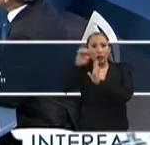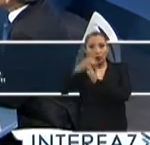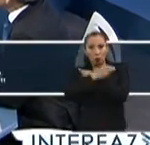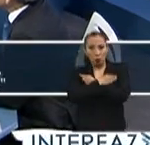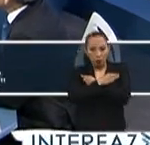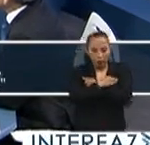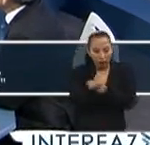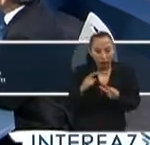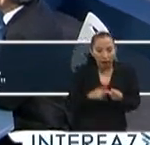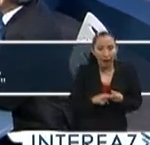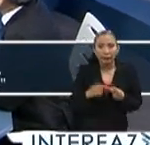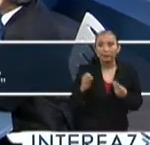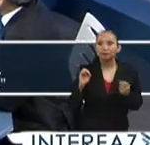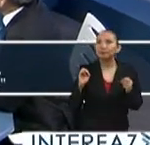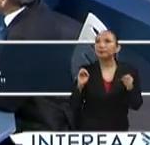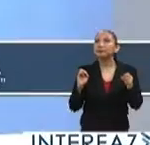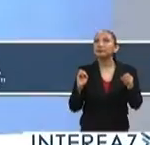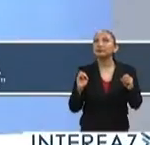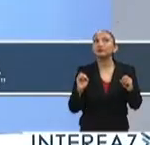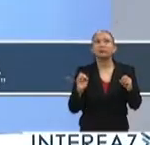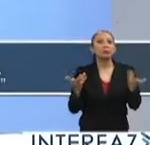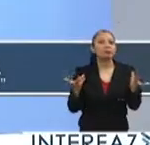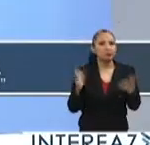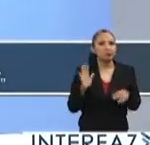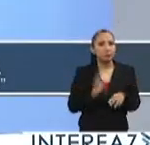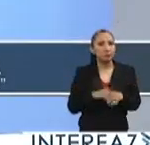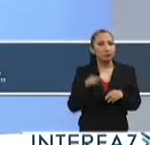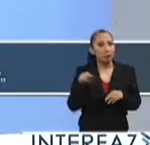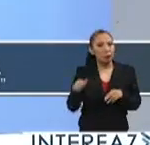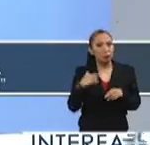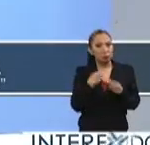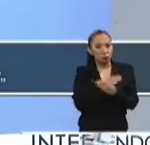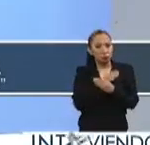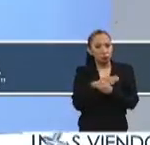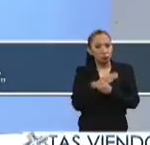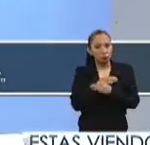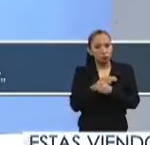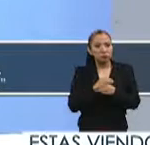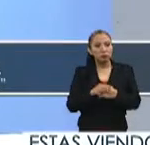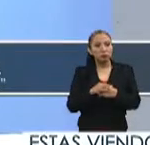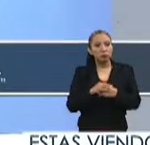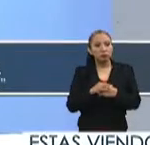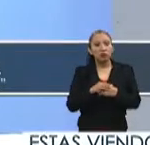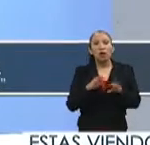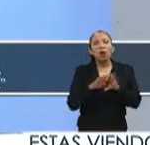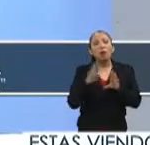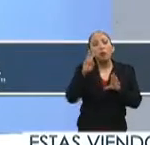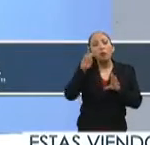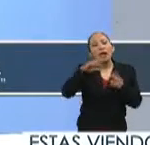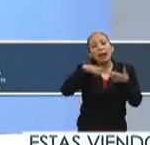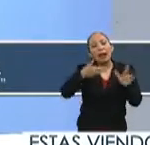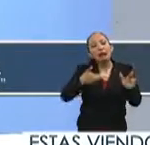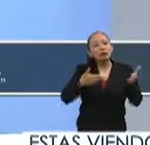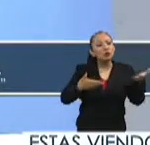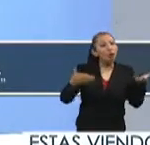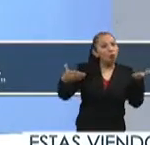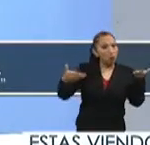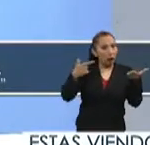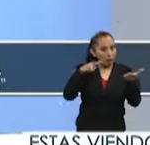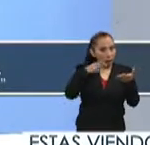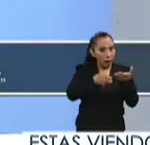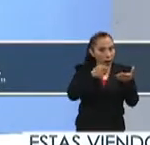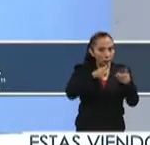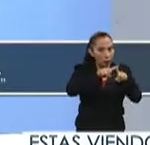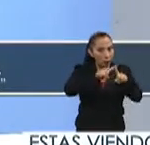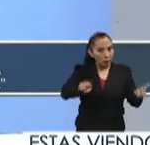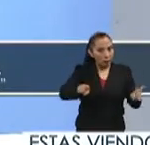moral, como bueno, principalmente la moral, ¿no? ¿Cómo ve esta relación? ¿Es esto lo que nos va